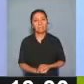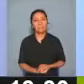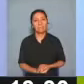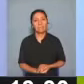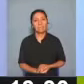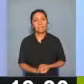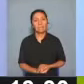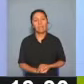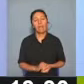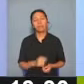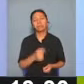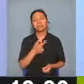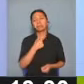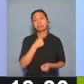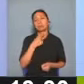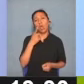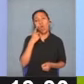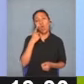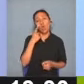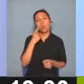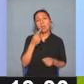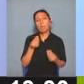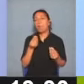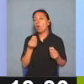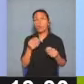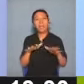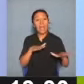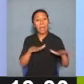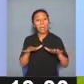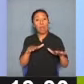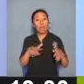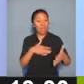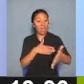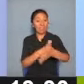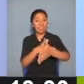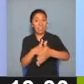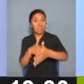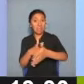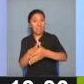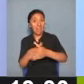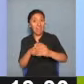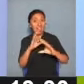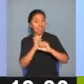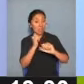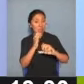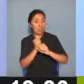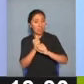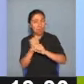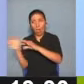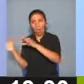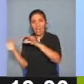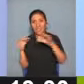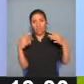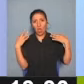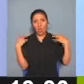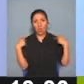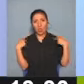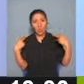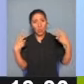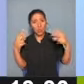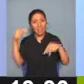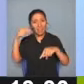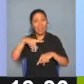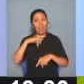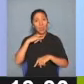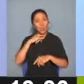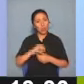y Queremos saber cuál es el movimiento en la terminal de Ómnibus están llegando los turistas a la provincia de Jujuy vamos a tomar